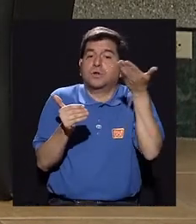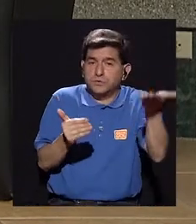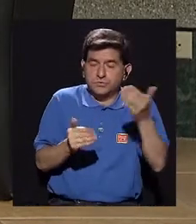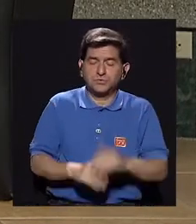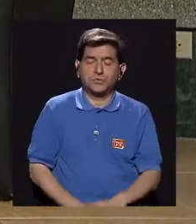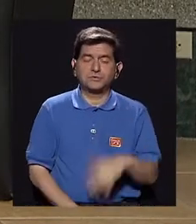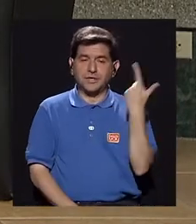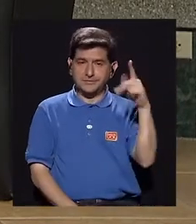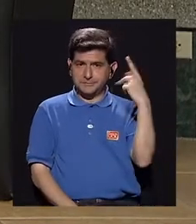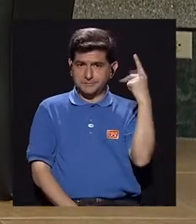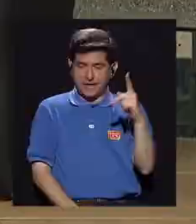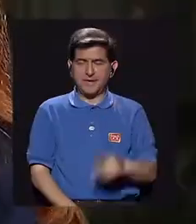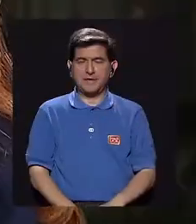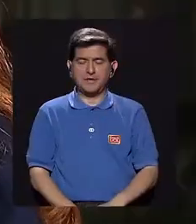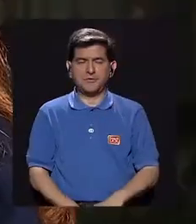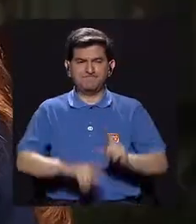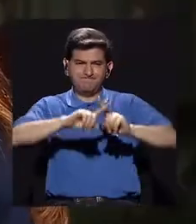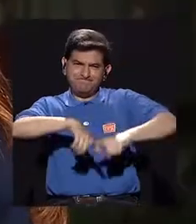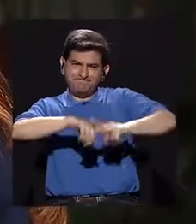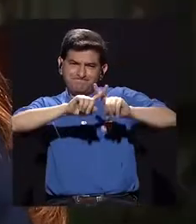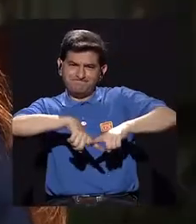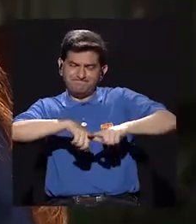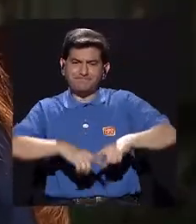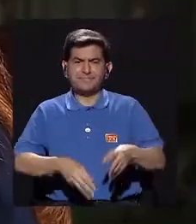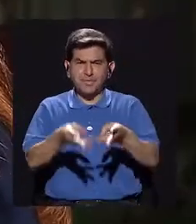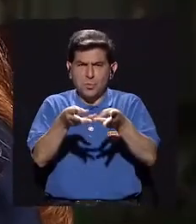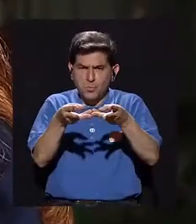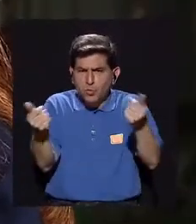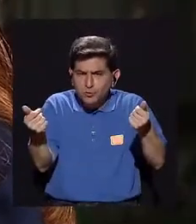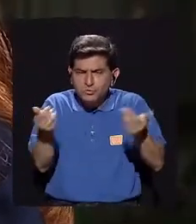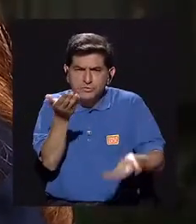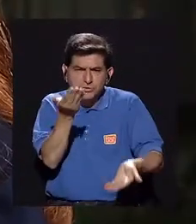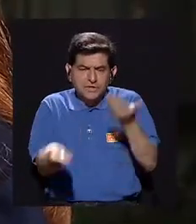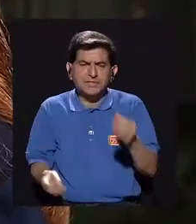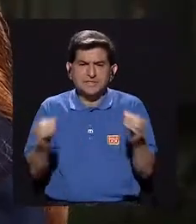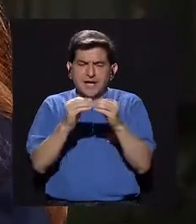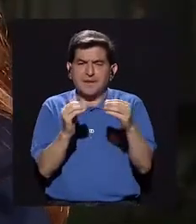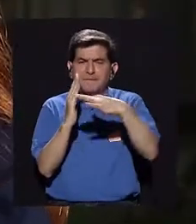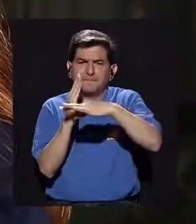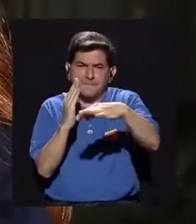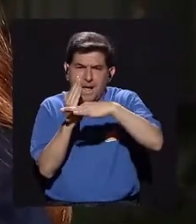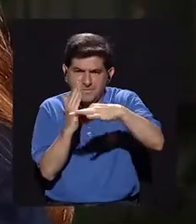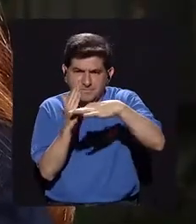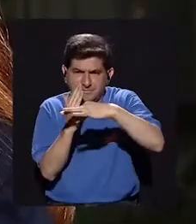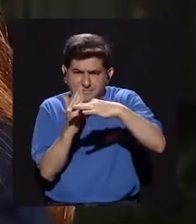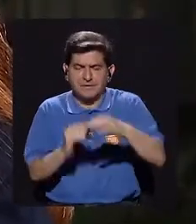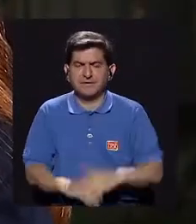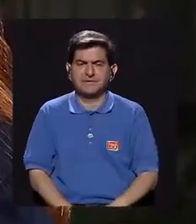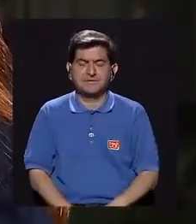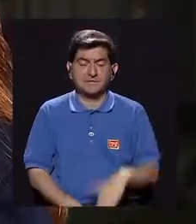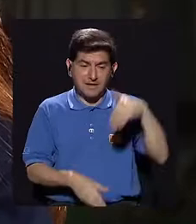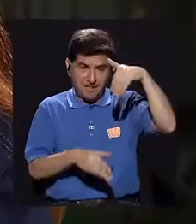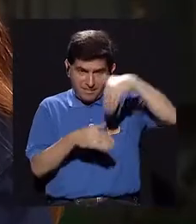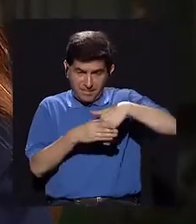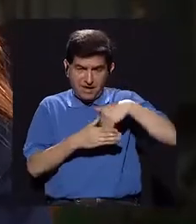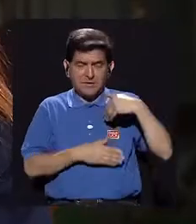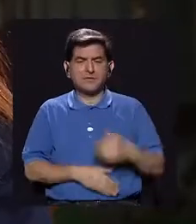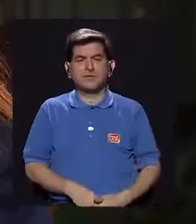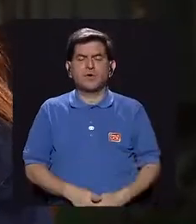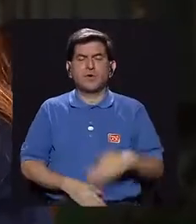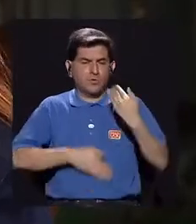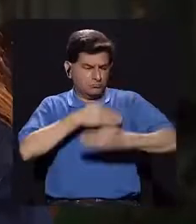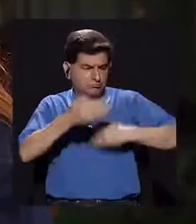estos factores de riesgo van a condicionar a que se produzca más grasa dentro